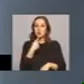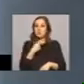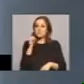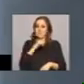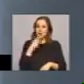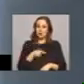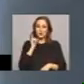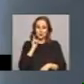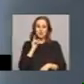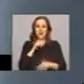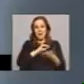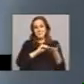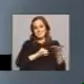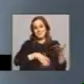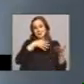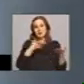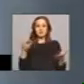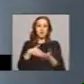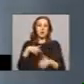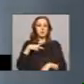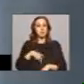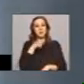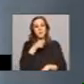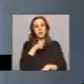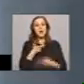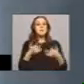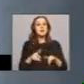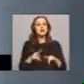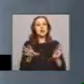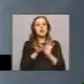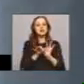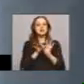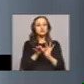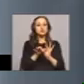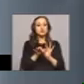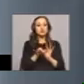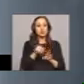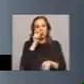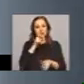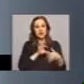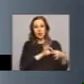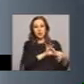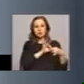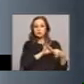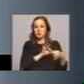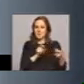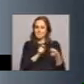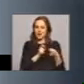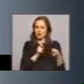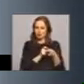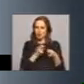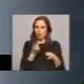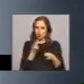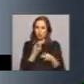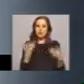yo no llegué a tanto la documentación, no llegué a Portugal, pero ya te digo que los lazos del régimen franquista con Salazar eran ciertamente estrechos. Yo